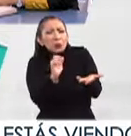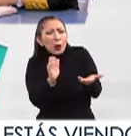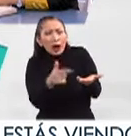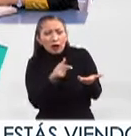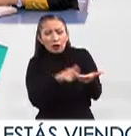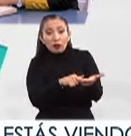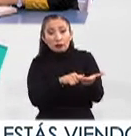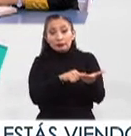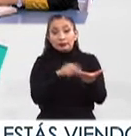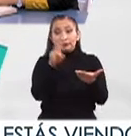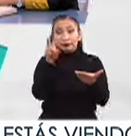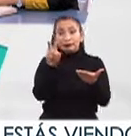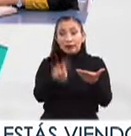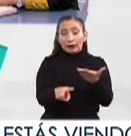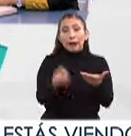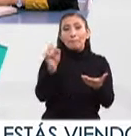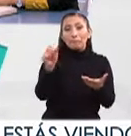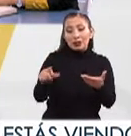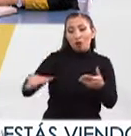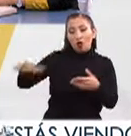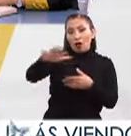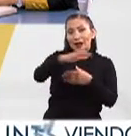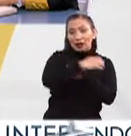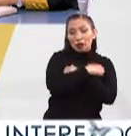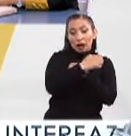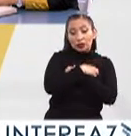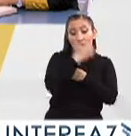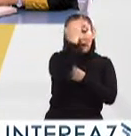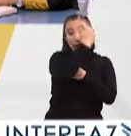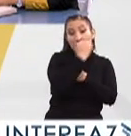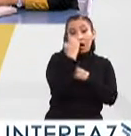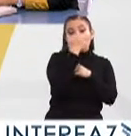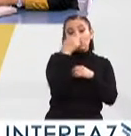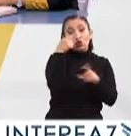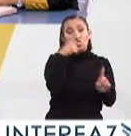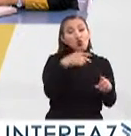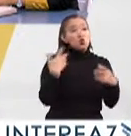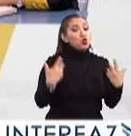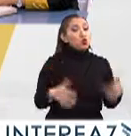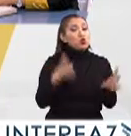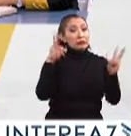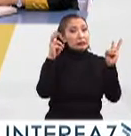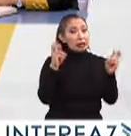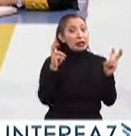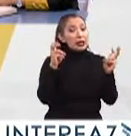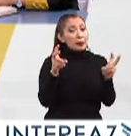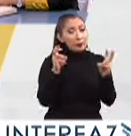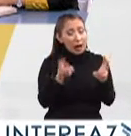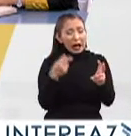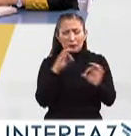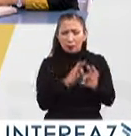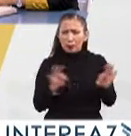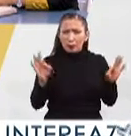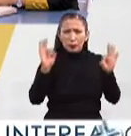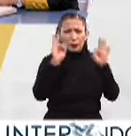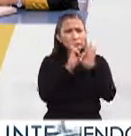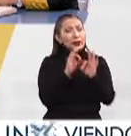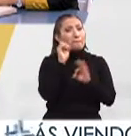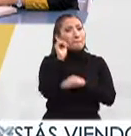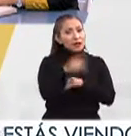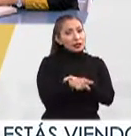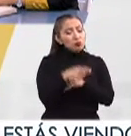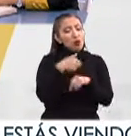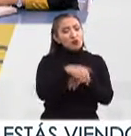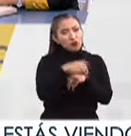¿no? Y bueno, sin duda alguna, dentro del sector educativo, la evaluación es pues el tema central de